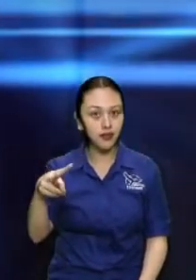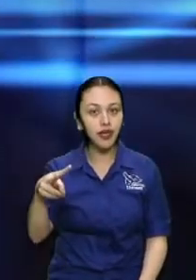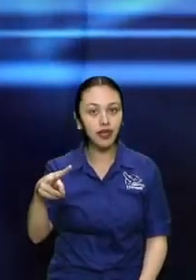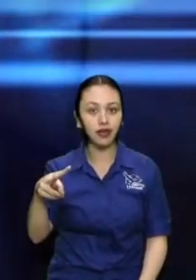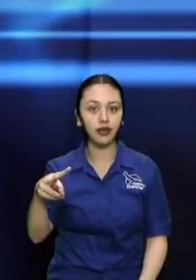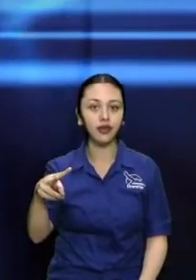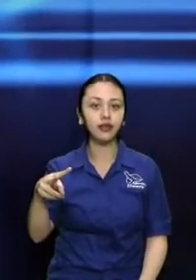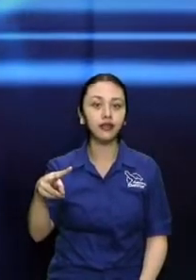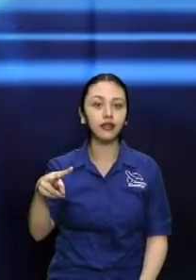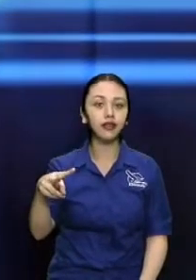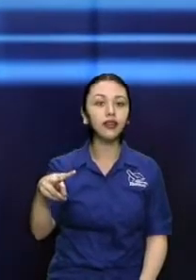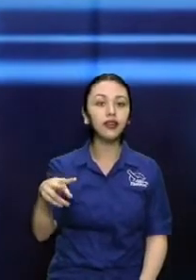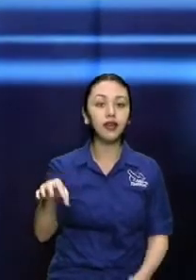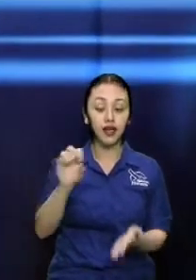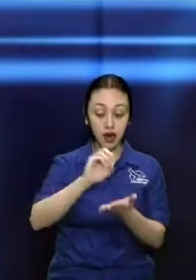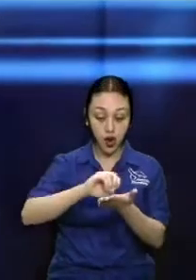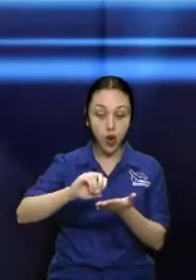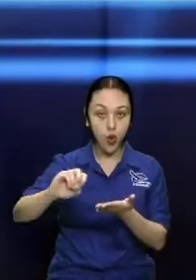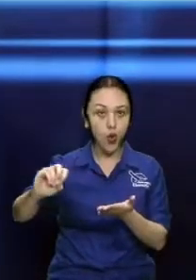Mire qué hazaña.